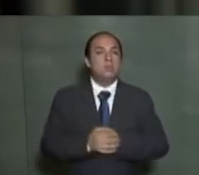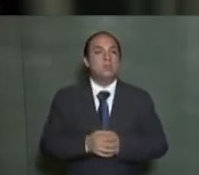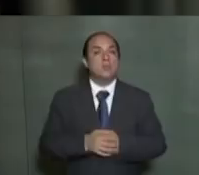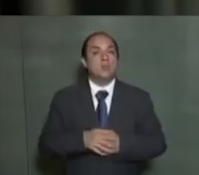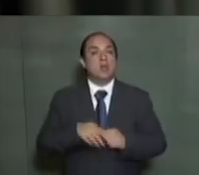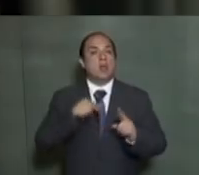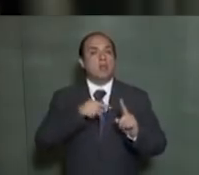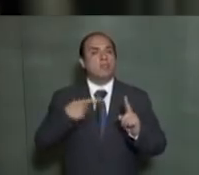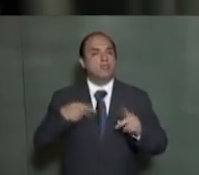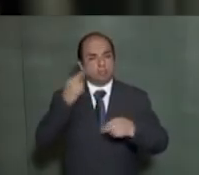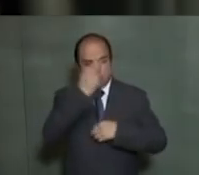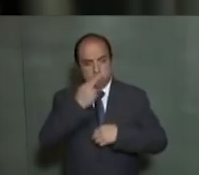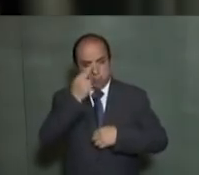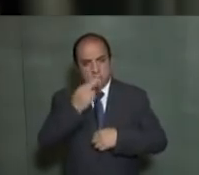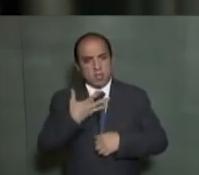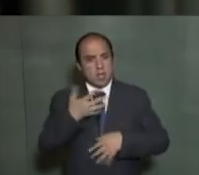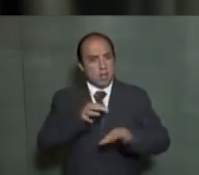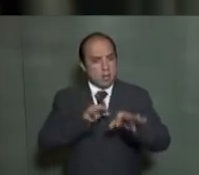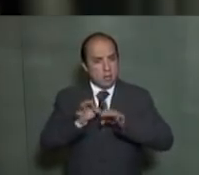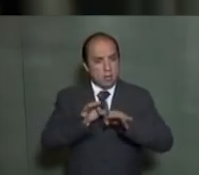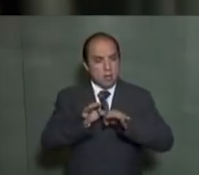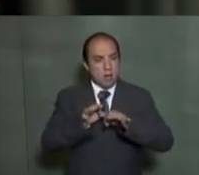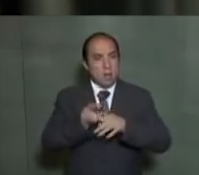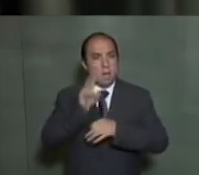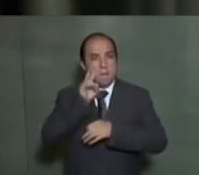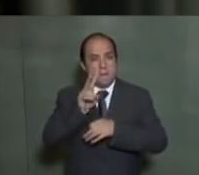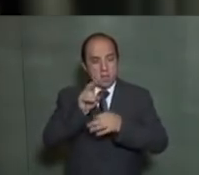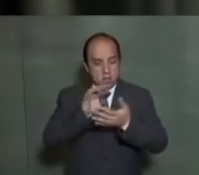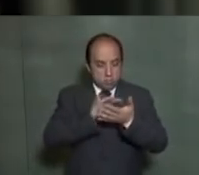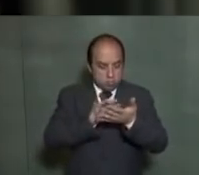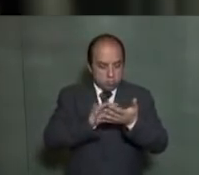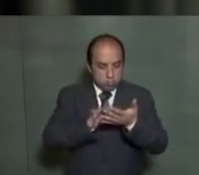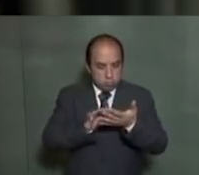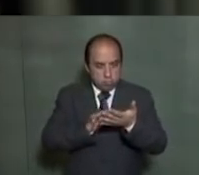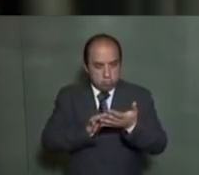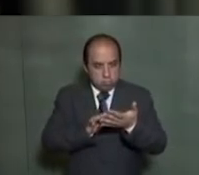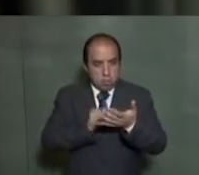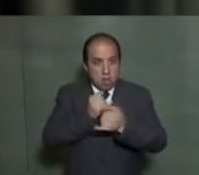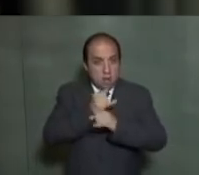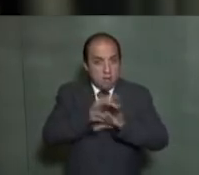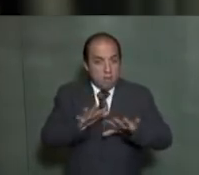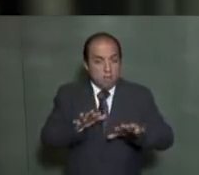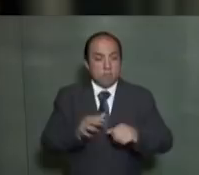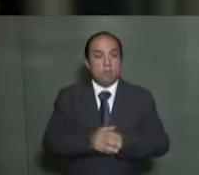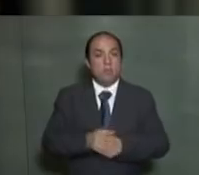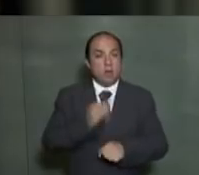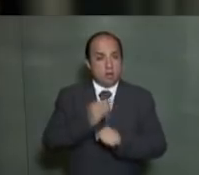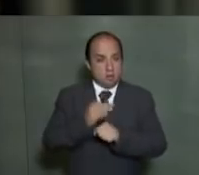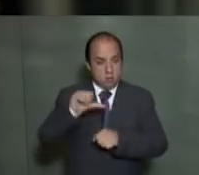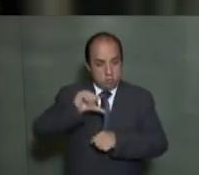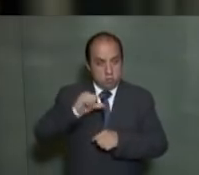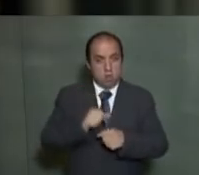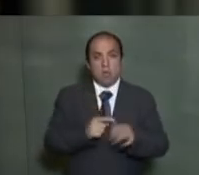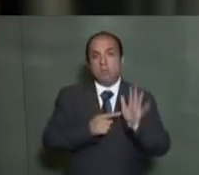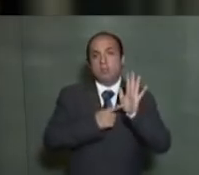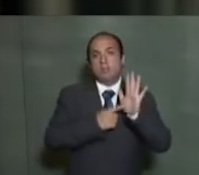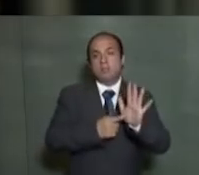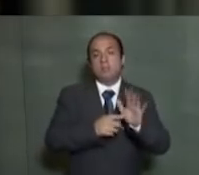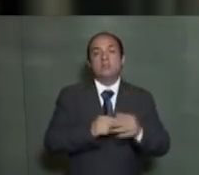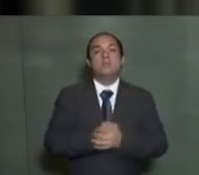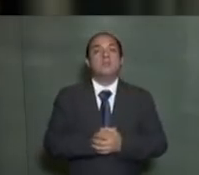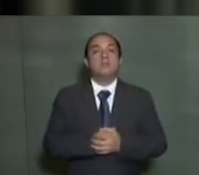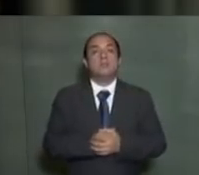como función el leer de manera detallada y pormenorizada este informe que el día de hoy estamos presentando. Nos